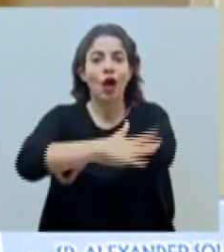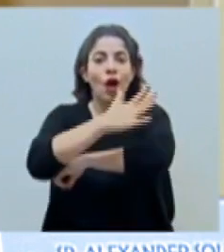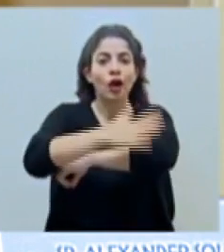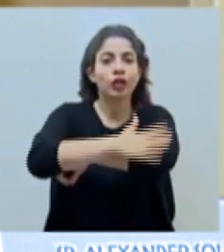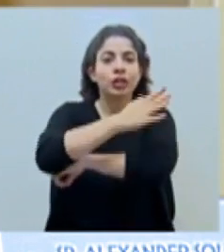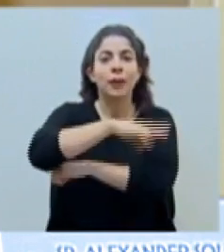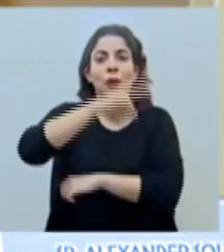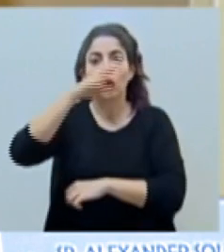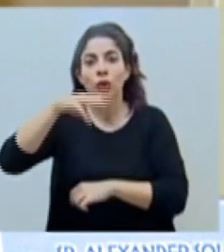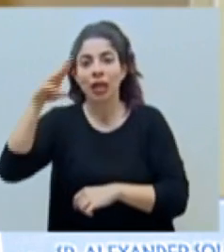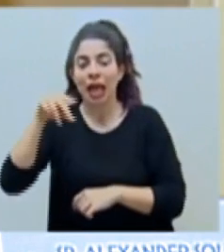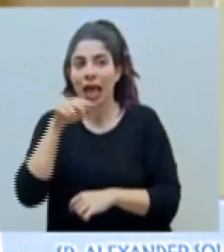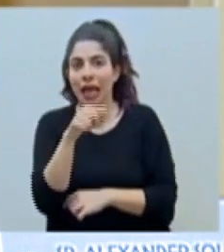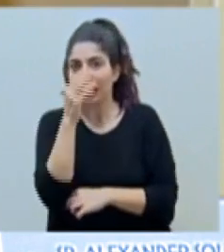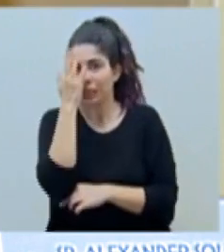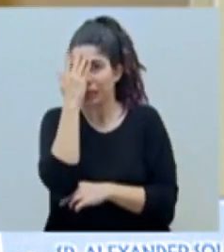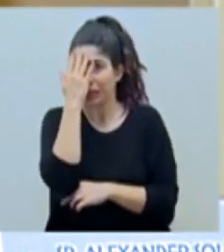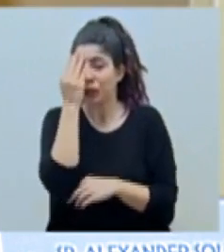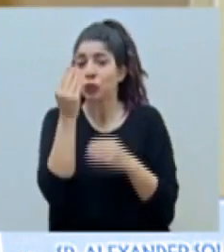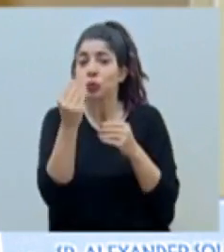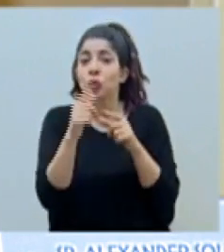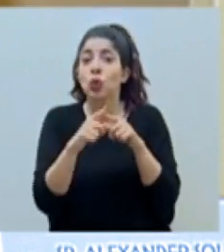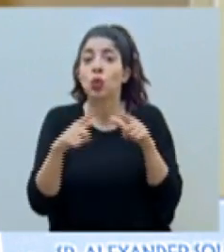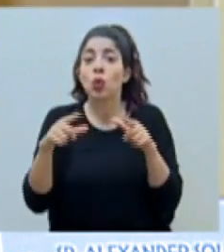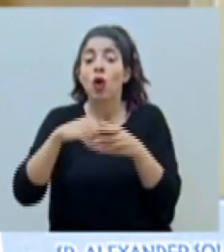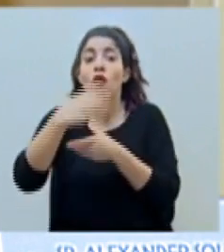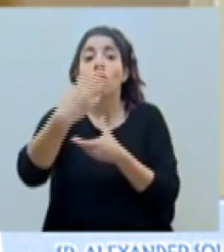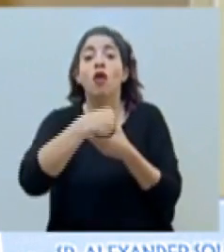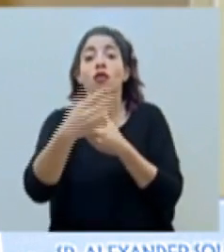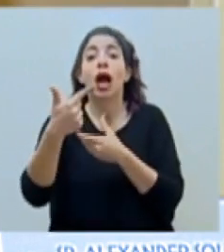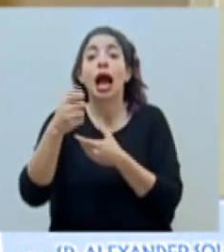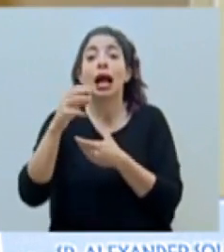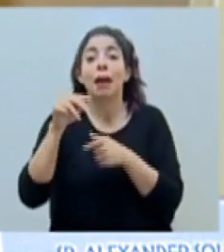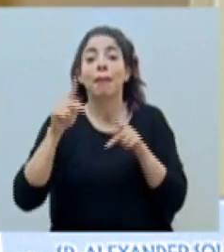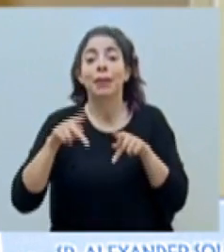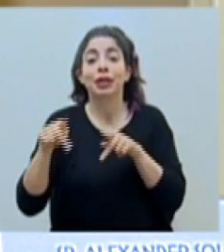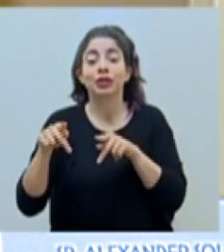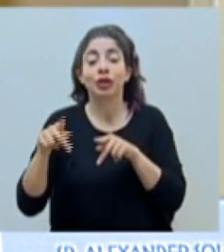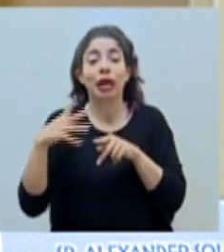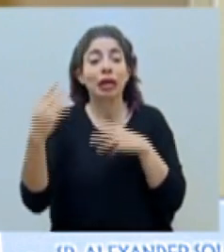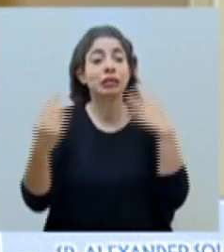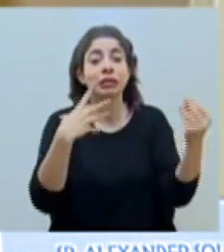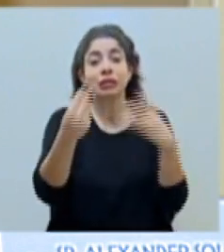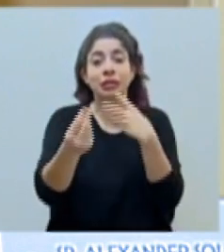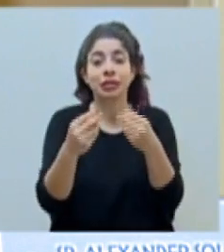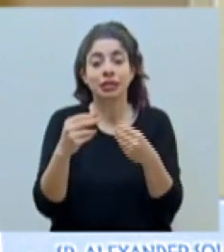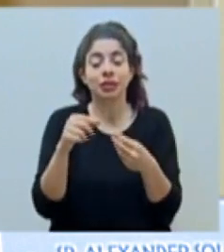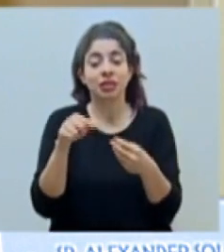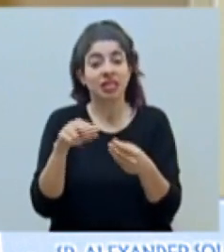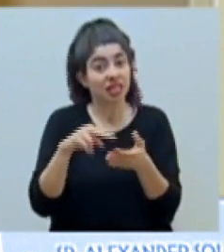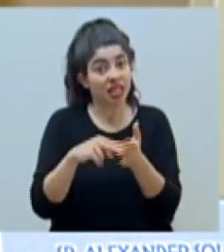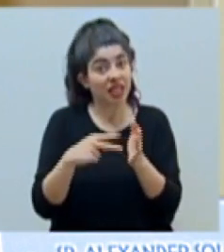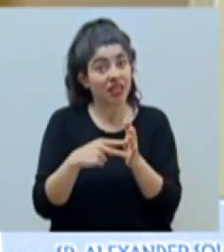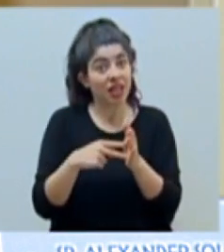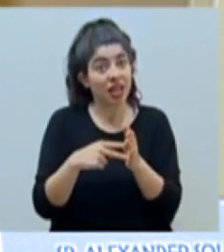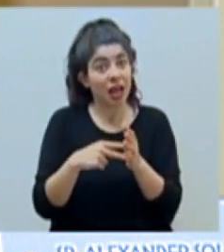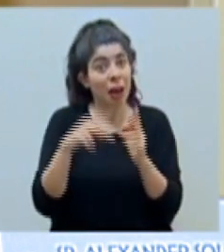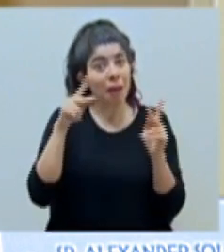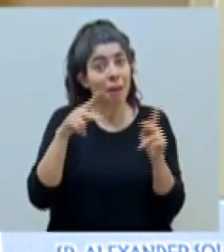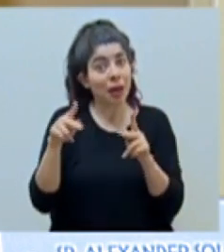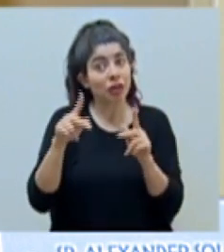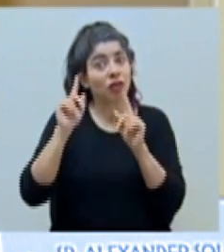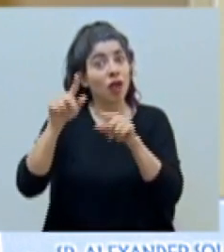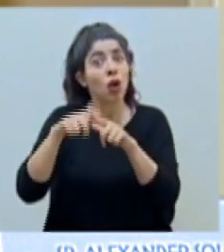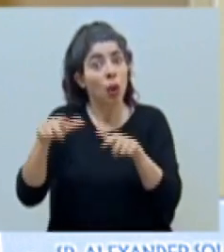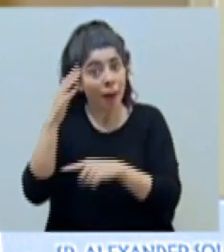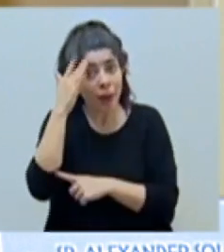zonas montañosas, es decir, a muchos lugares fuera del gran área metropolitana. No quiero decir con esto que nos preocupa que la gente vaya al